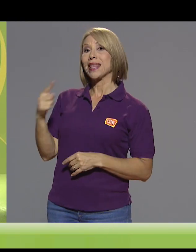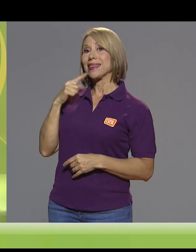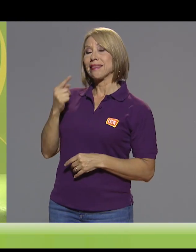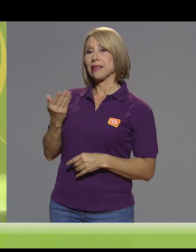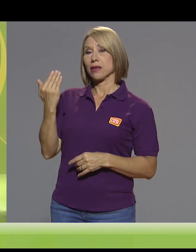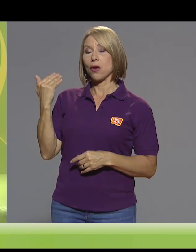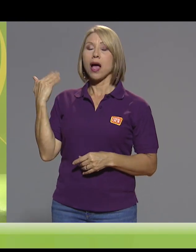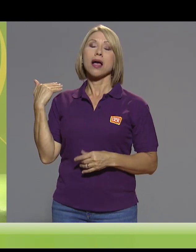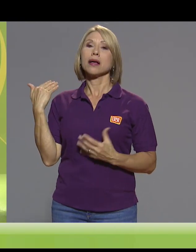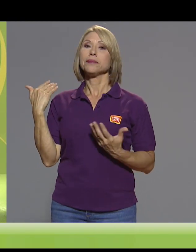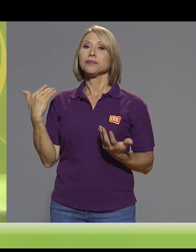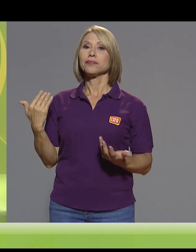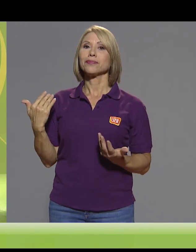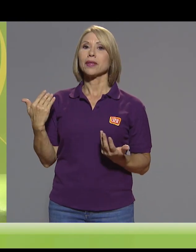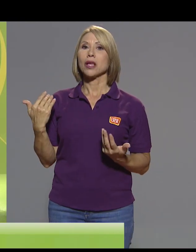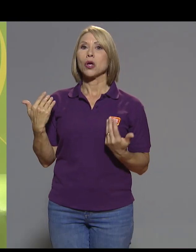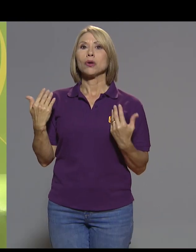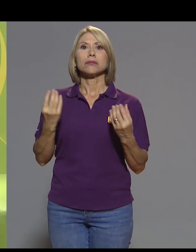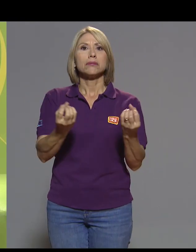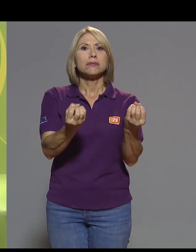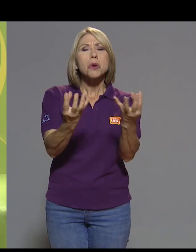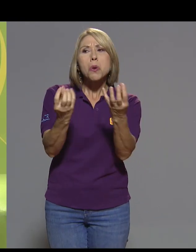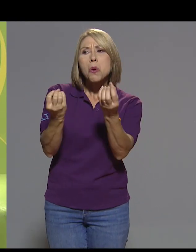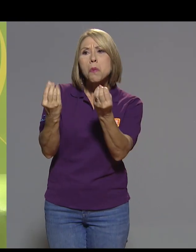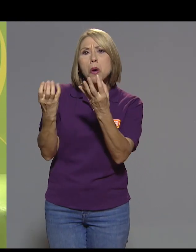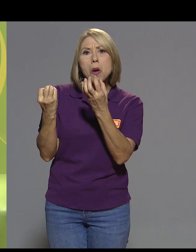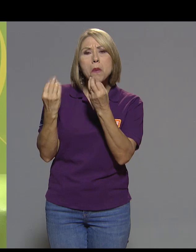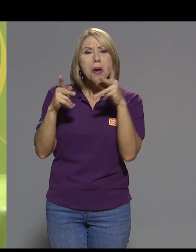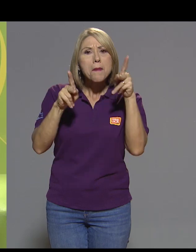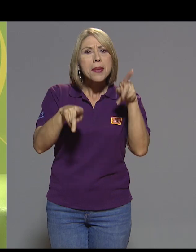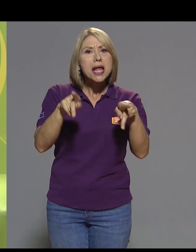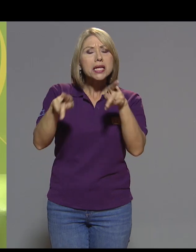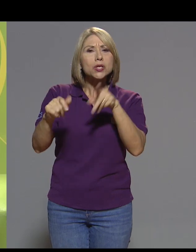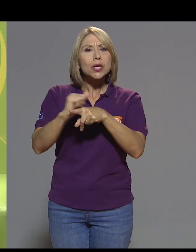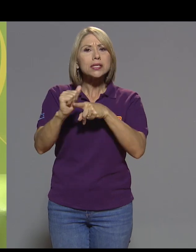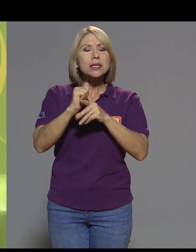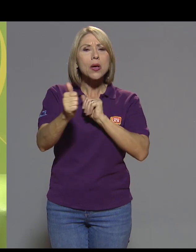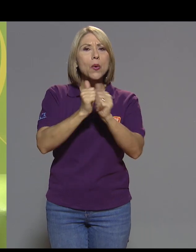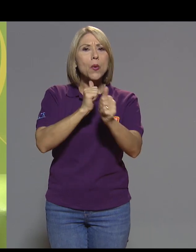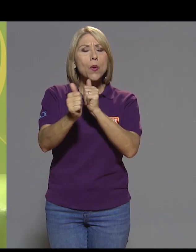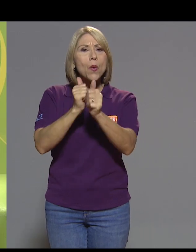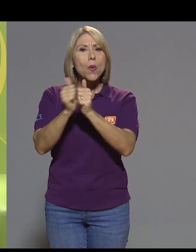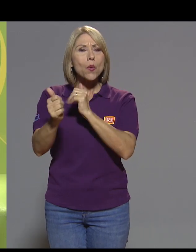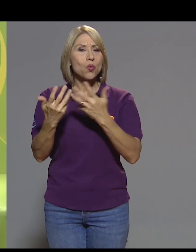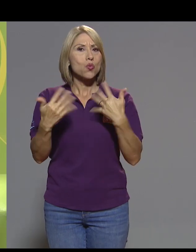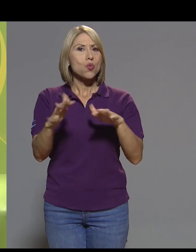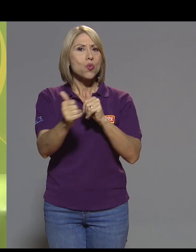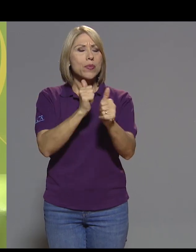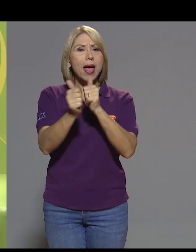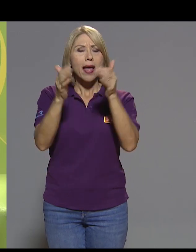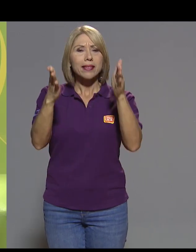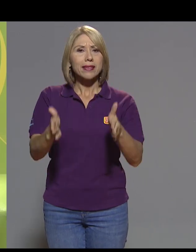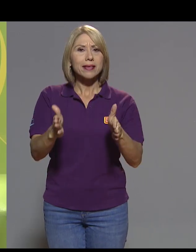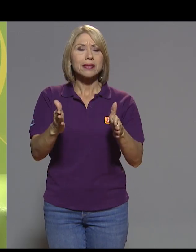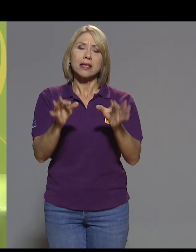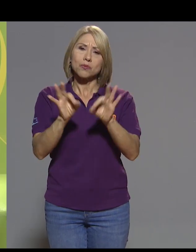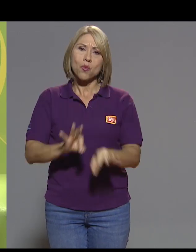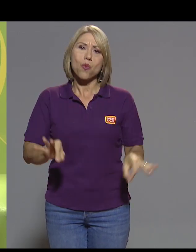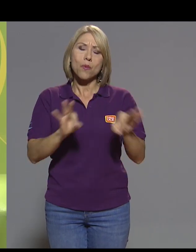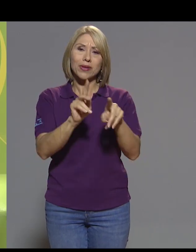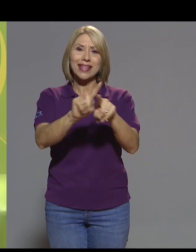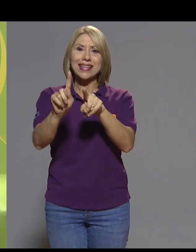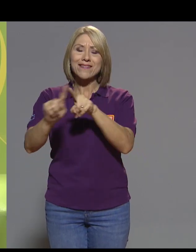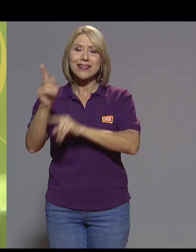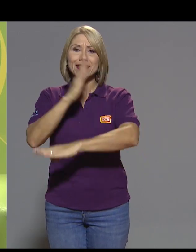pausa la cantidad de atletas que hay es importante que las diferentes discapacidades se